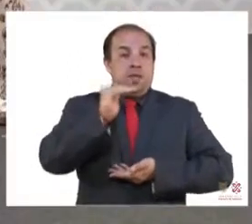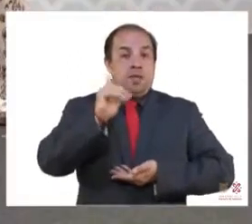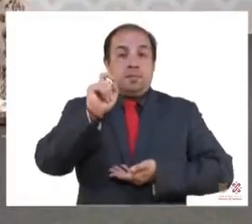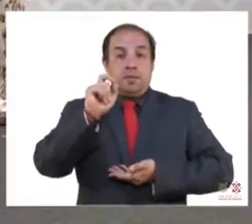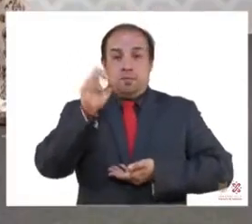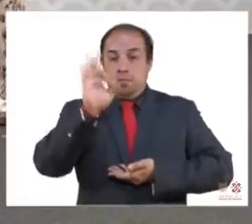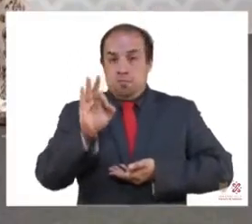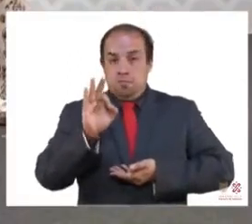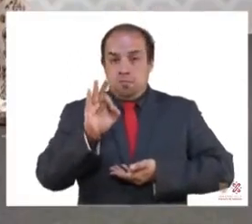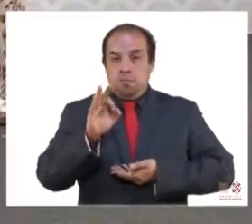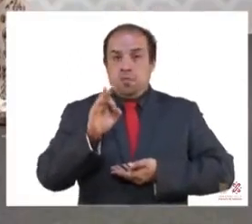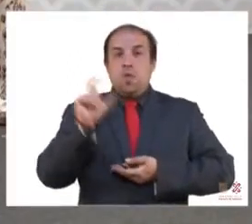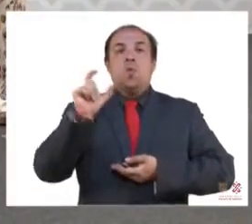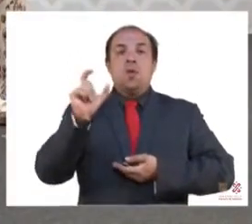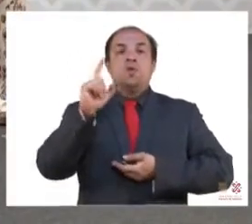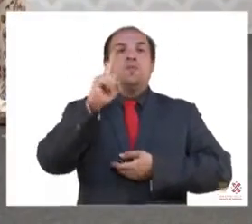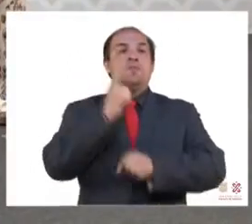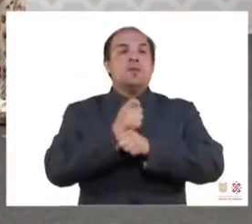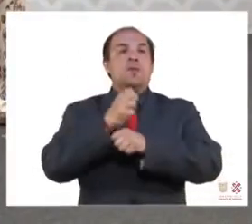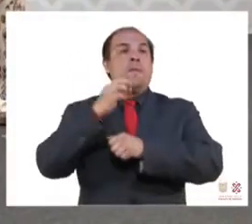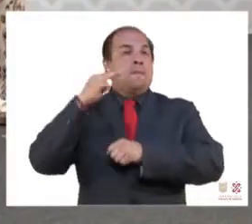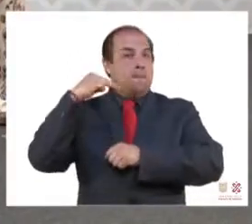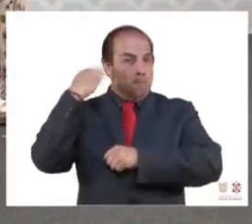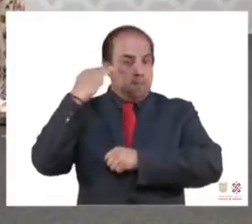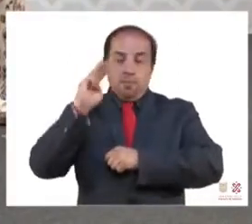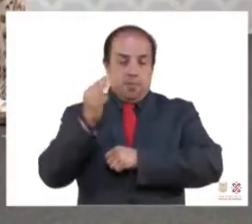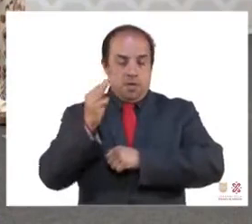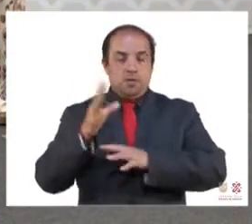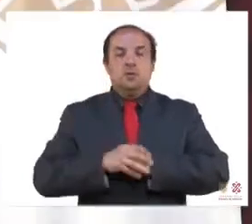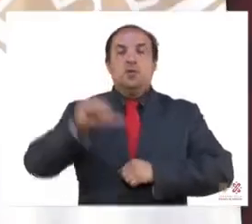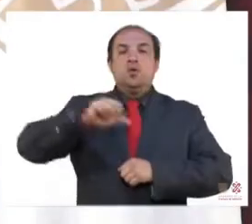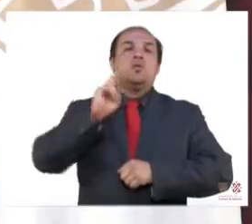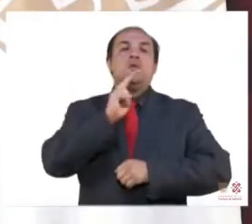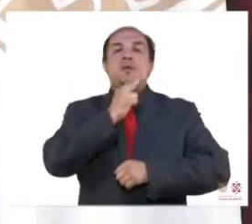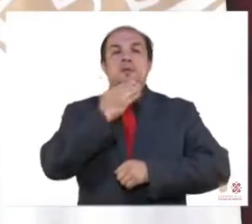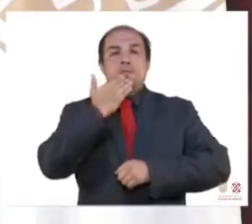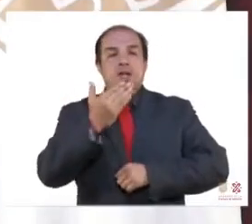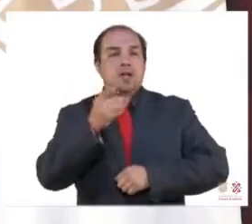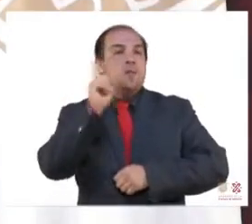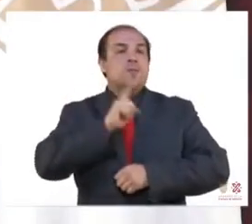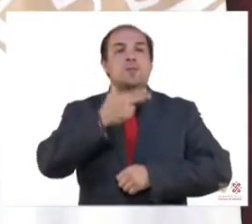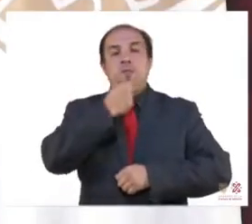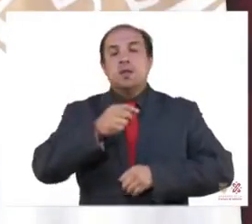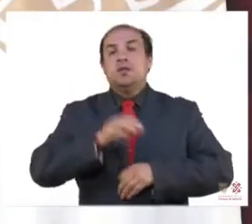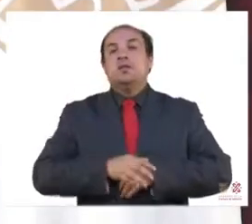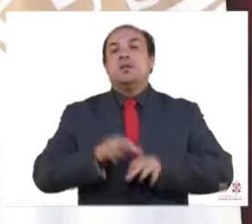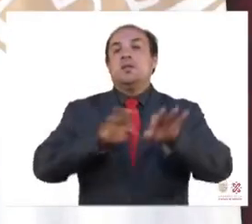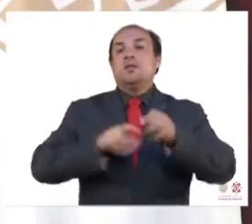Bueno hoy es una noticia para las y los trabajadores del gobierno de la ciudad